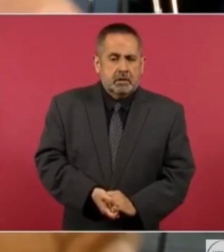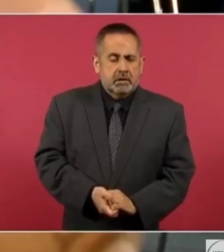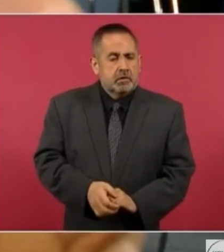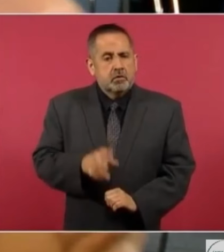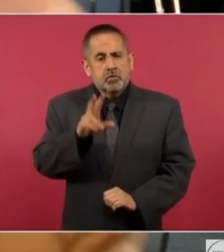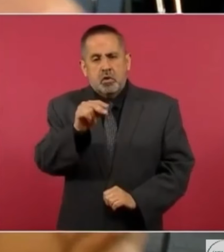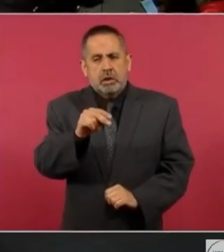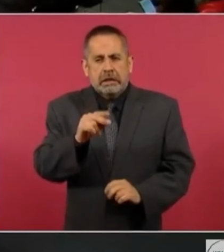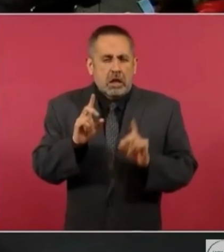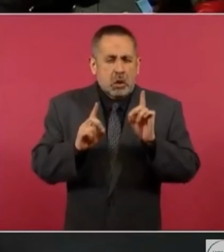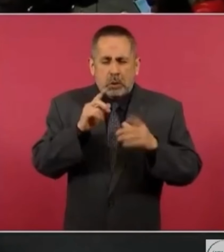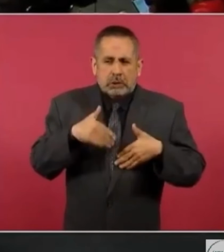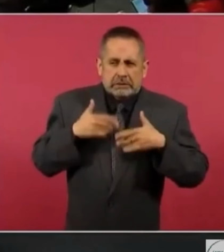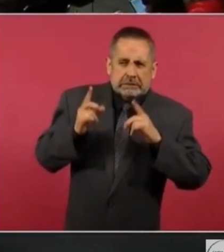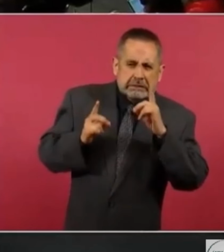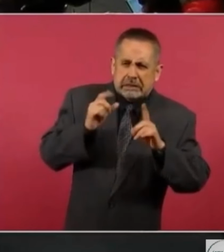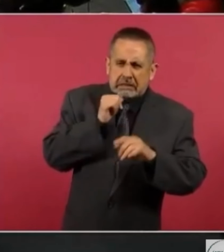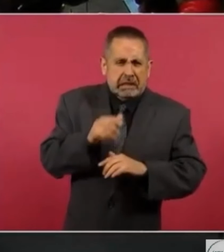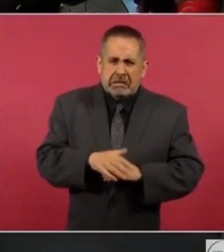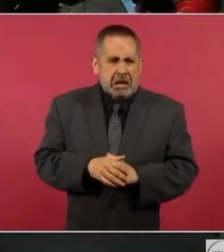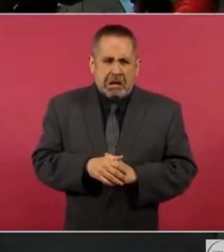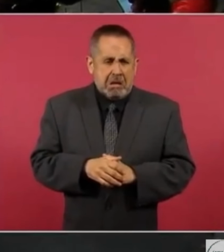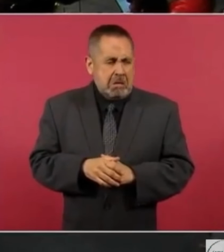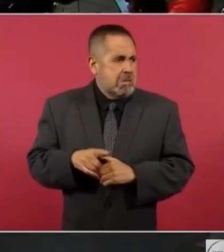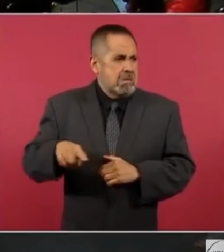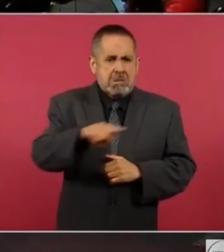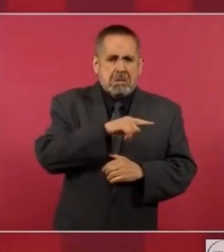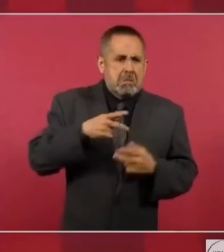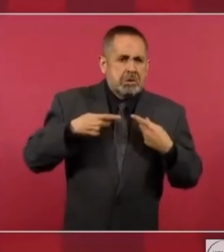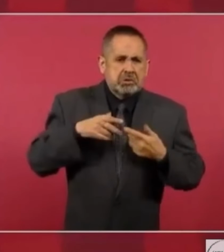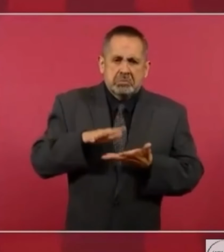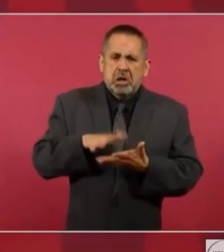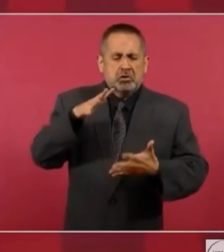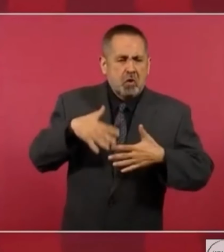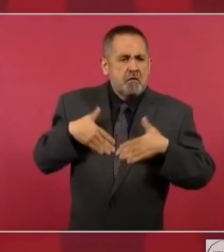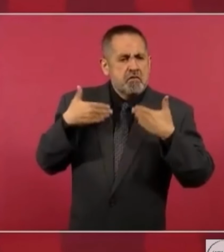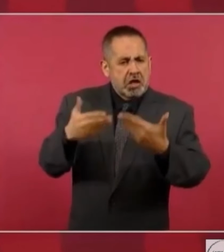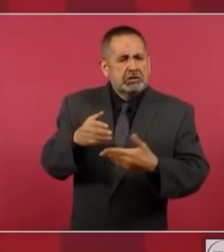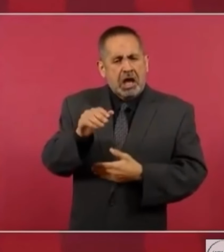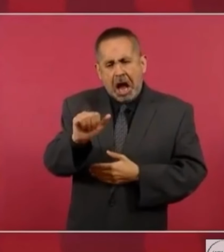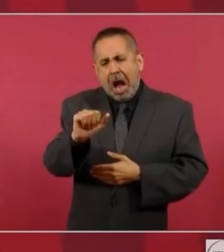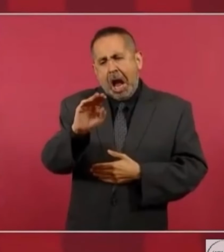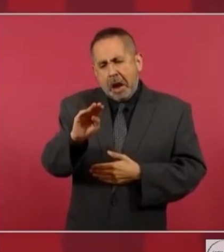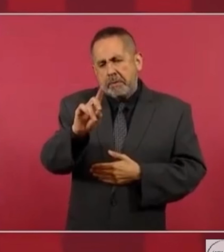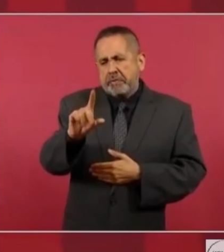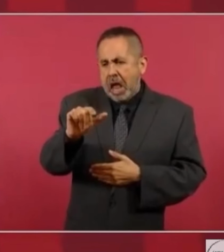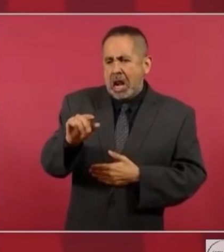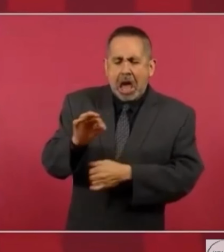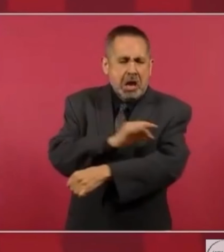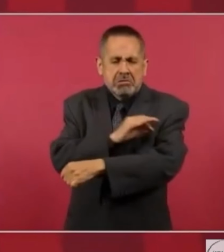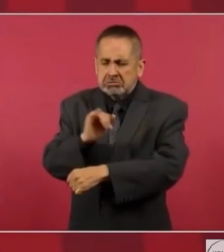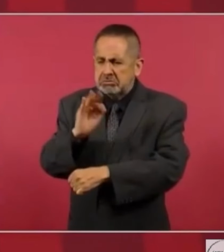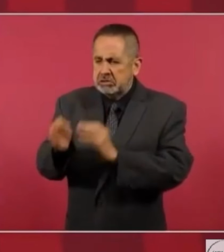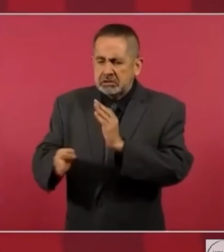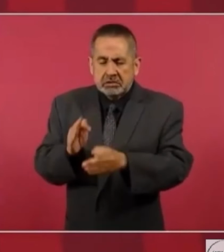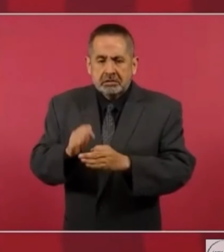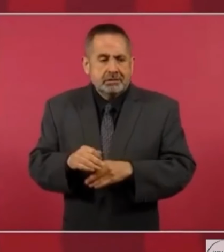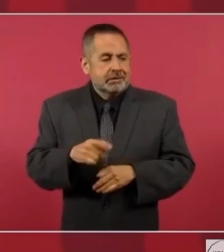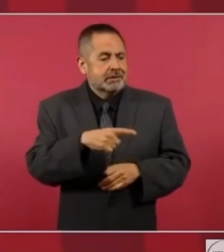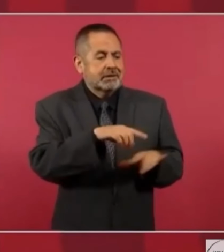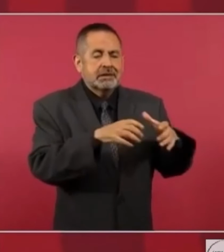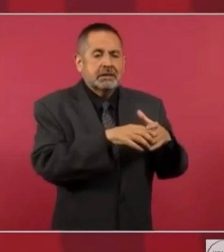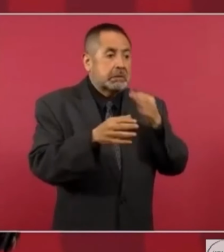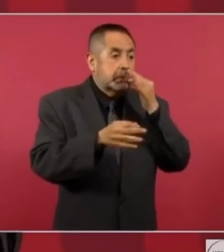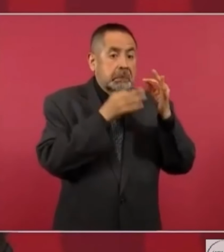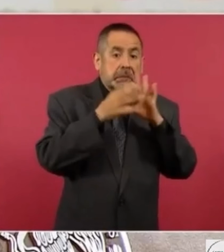dé desconfianza en la población, hemos visto gran confianza en la población. Lo que sí vemos es un mensaje sistemático en una parte importante